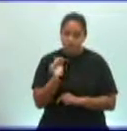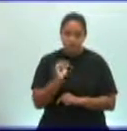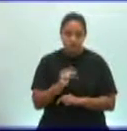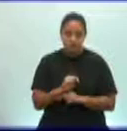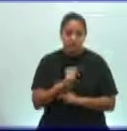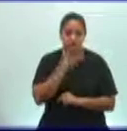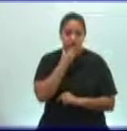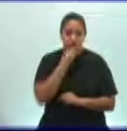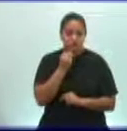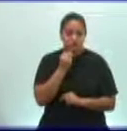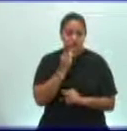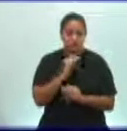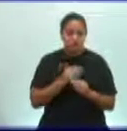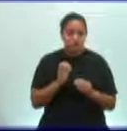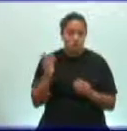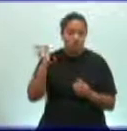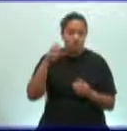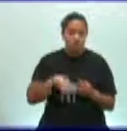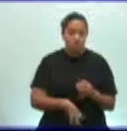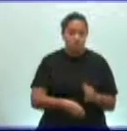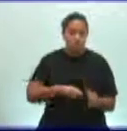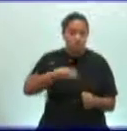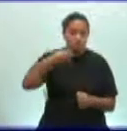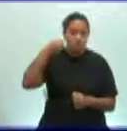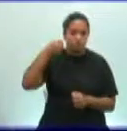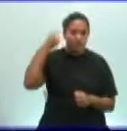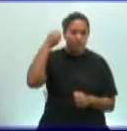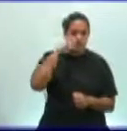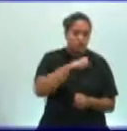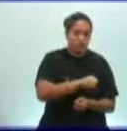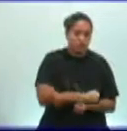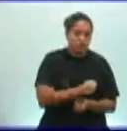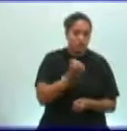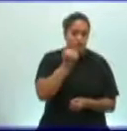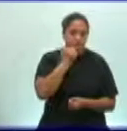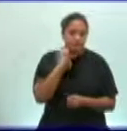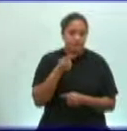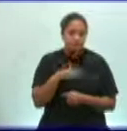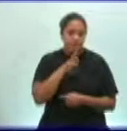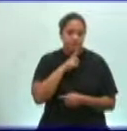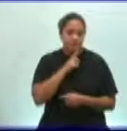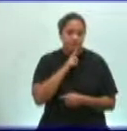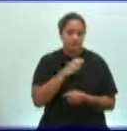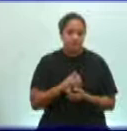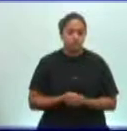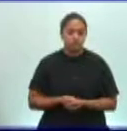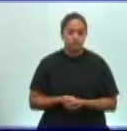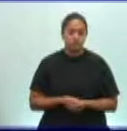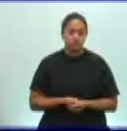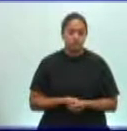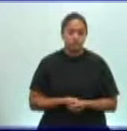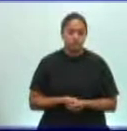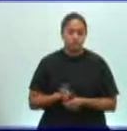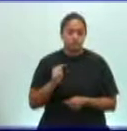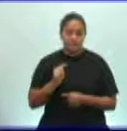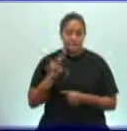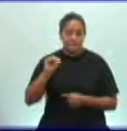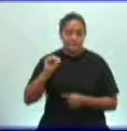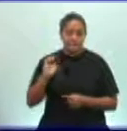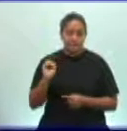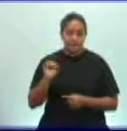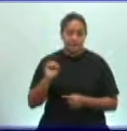bajaba más agua, más lleva tilde cuando realiza la función, cuando es un adverbio. Fíjense que en este